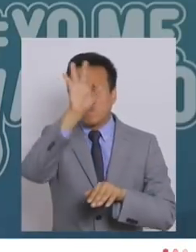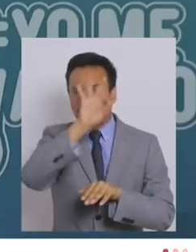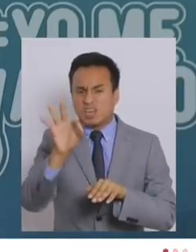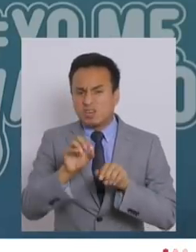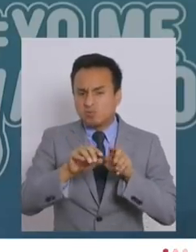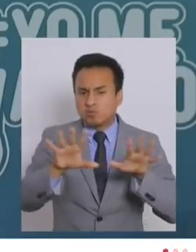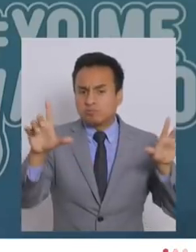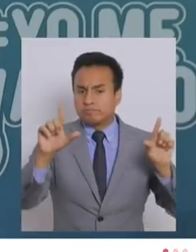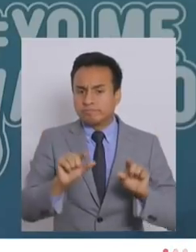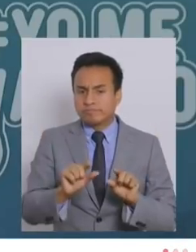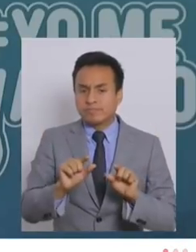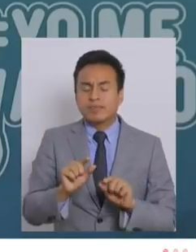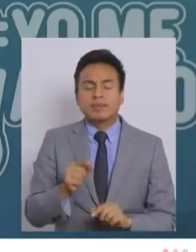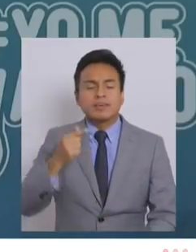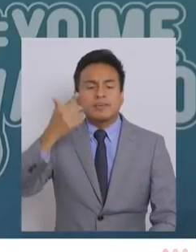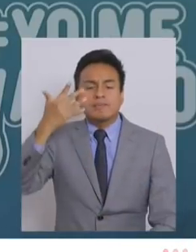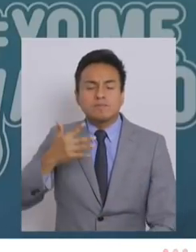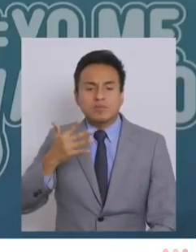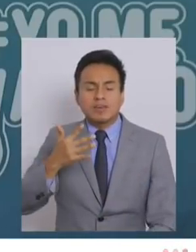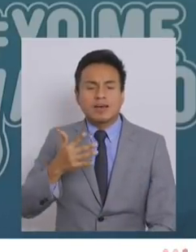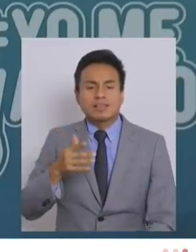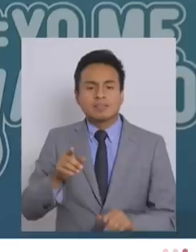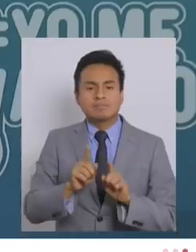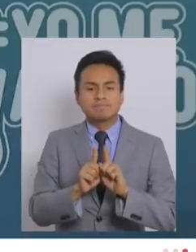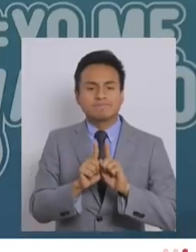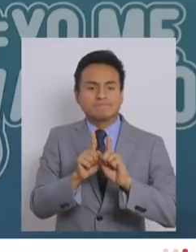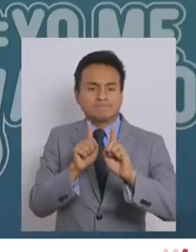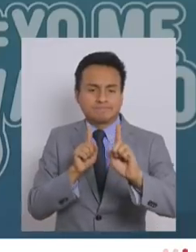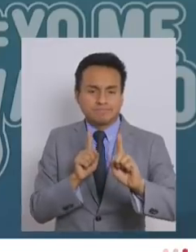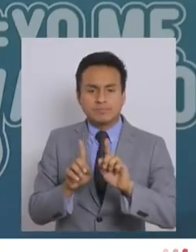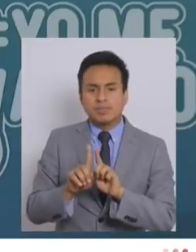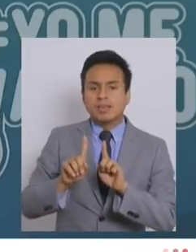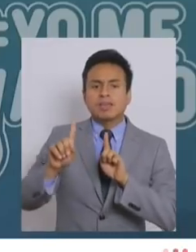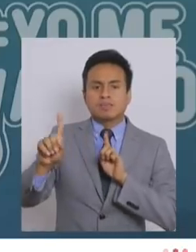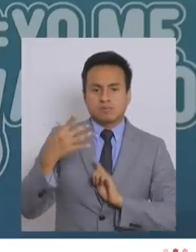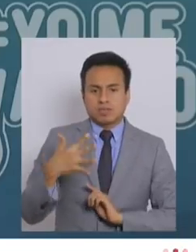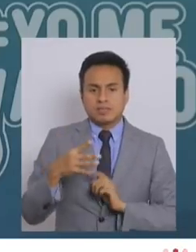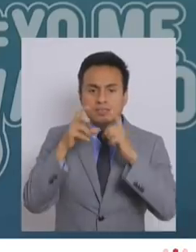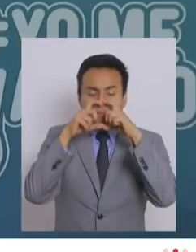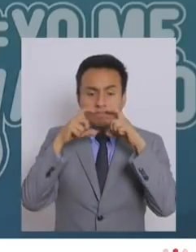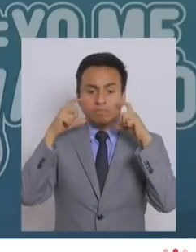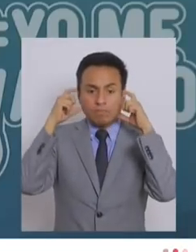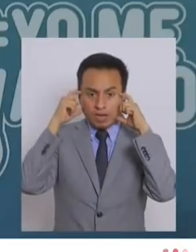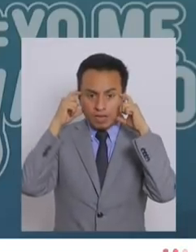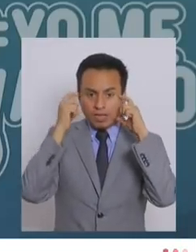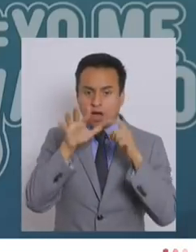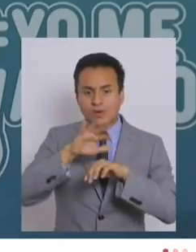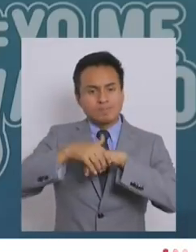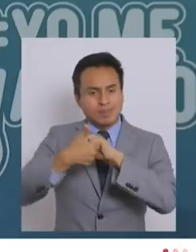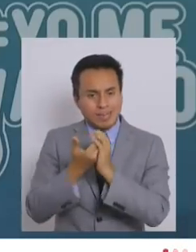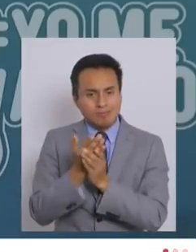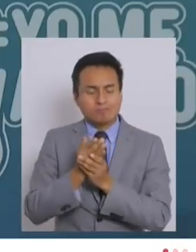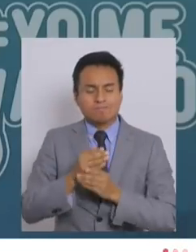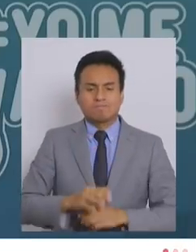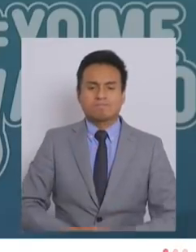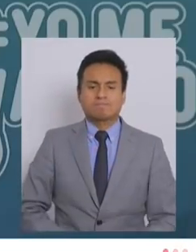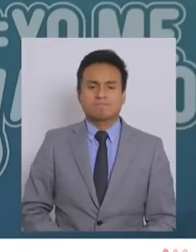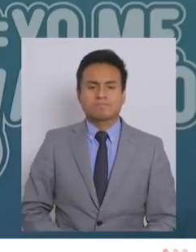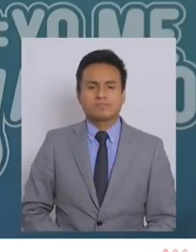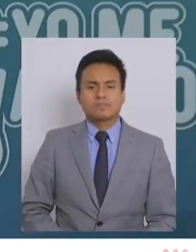es muy importante mantener el distanciamiento físico el uso de la mascarilla el lavado de manos